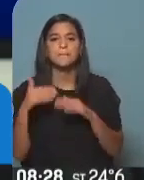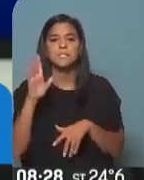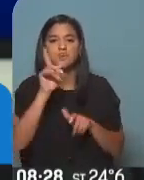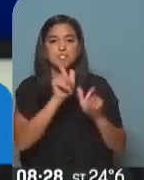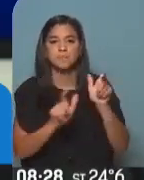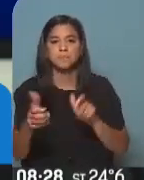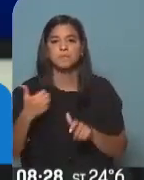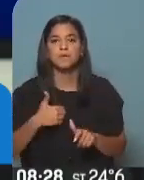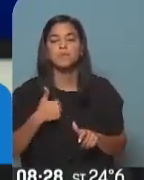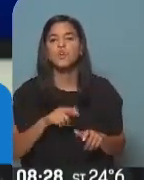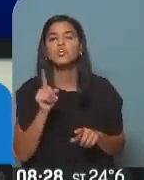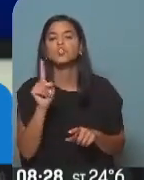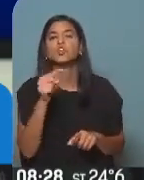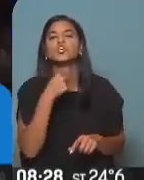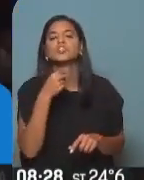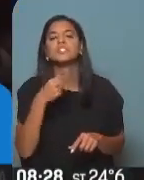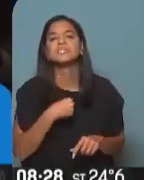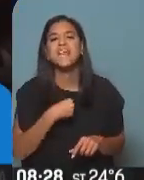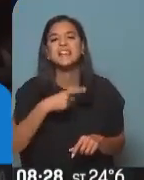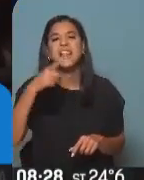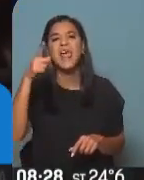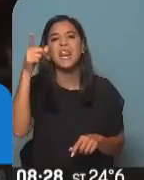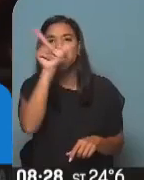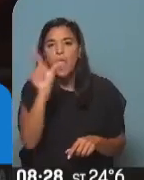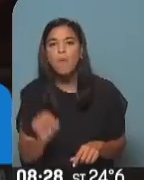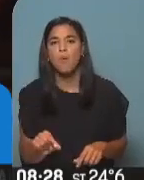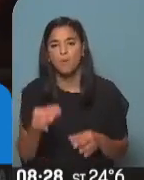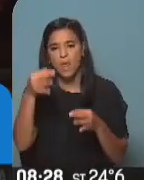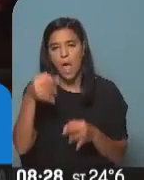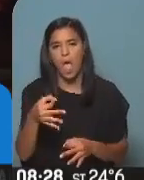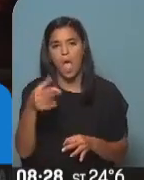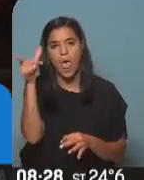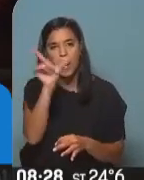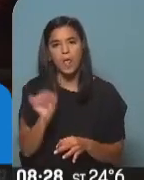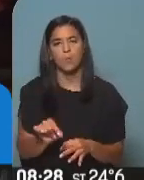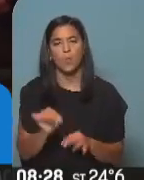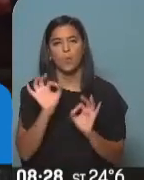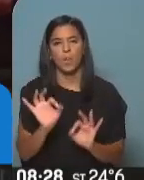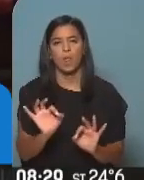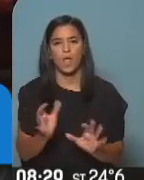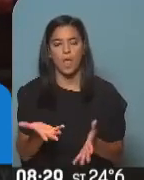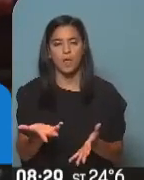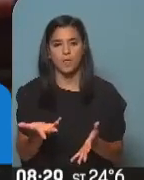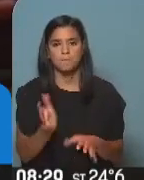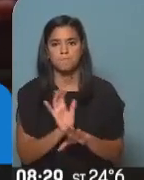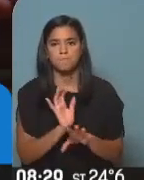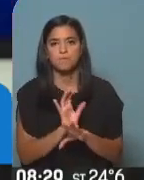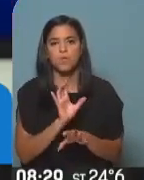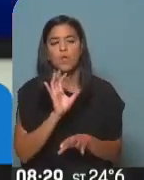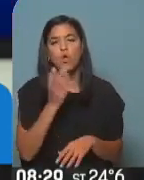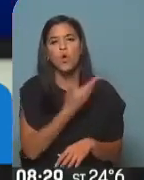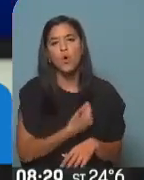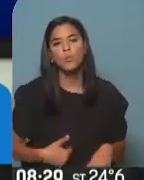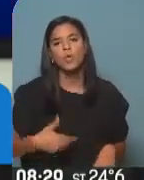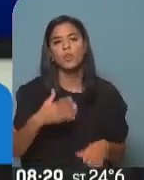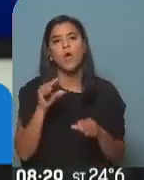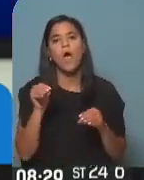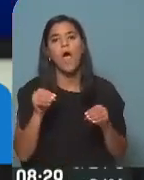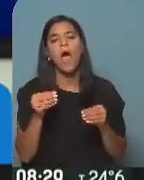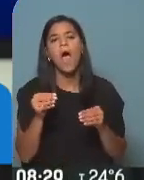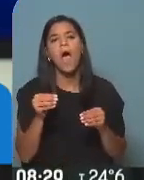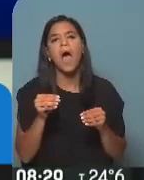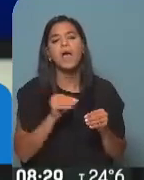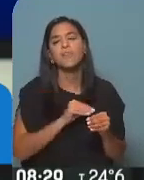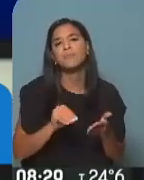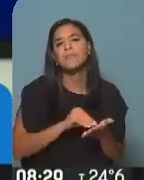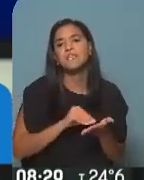siente república. La república. Y deja en función de los gobiernos la administración como si